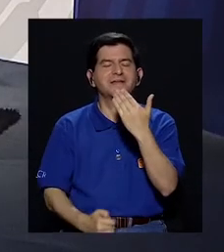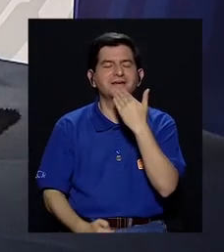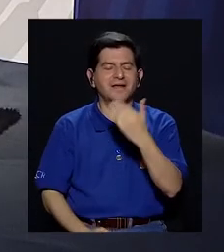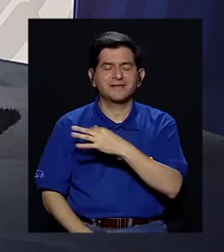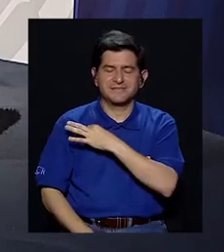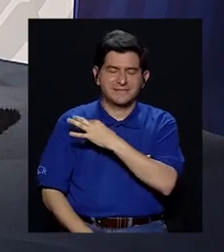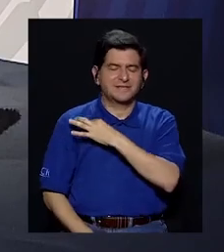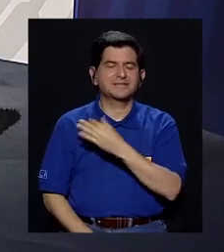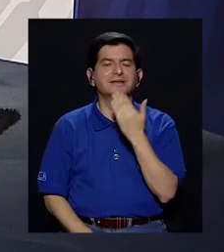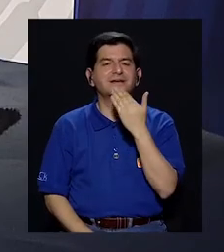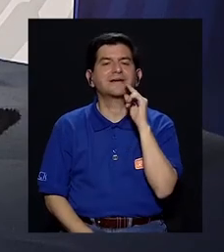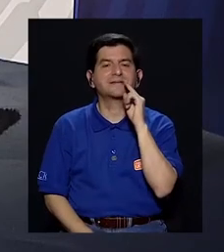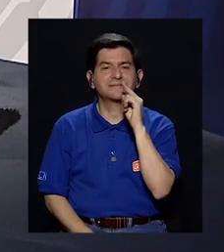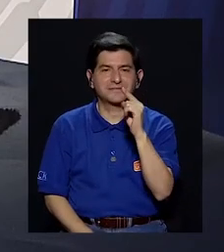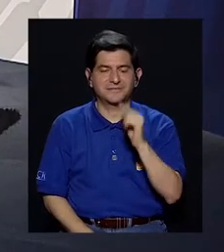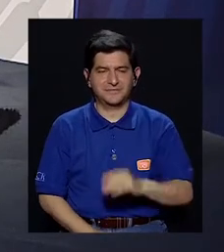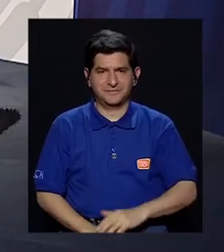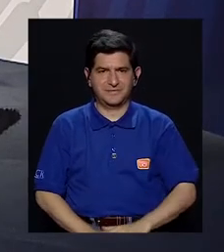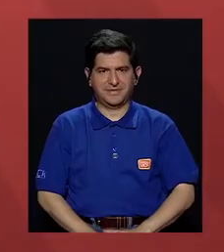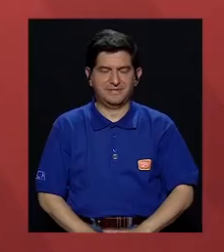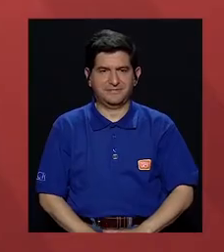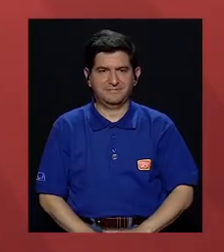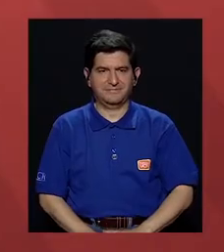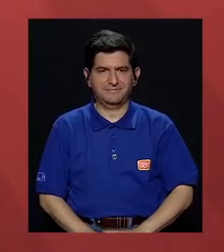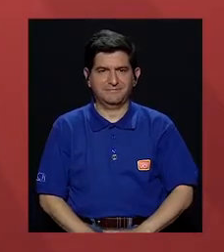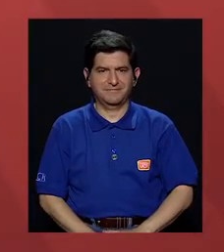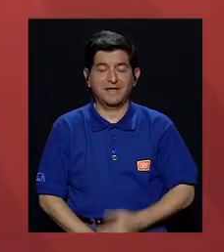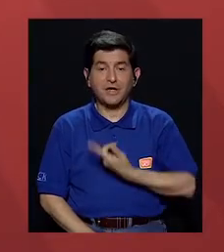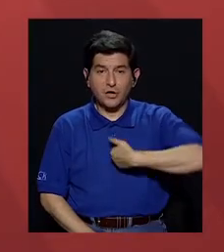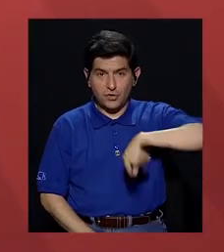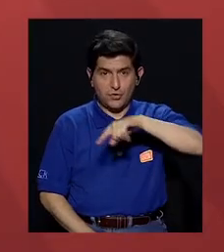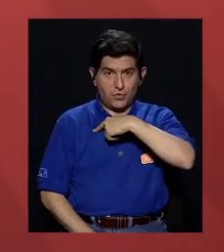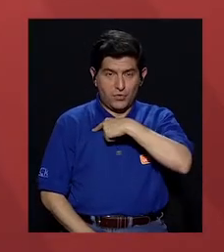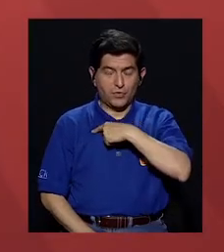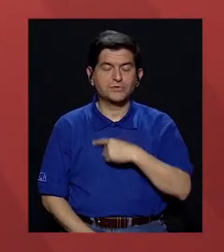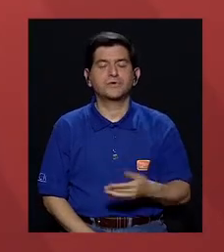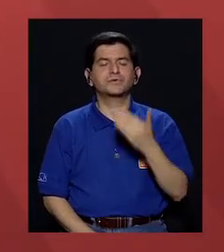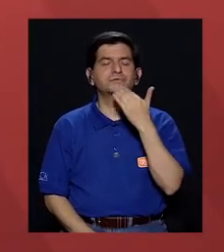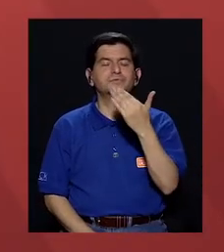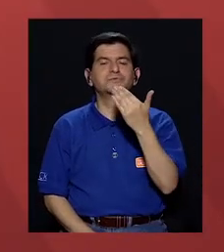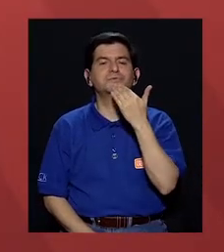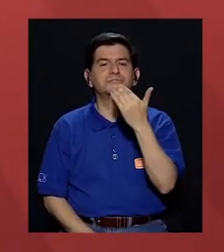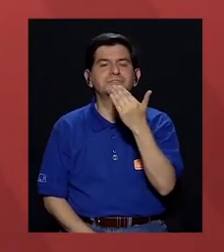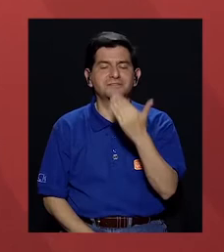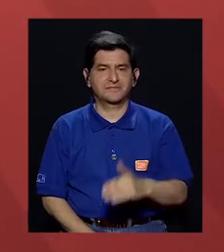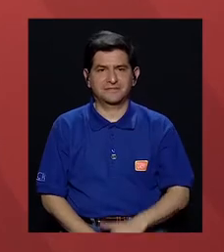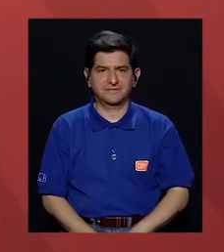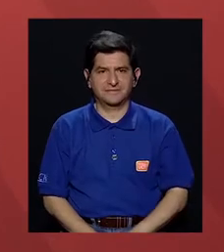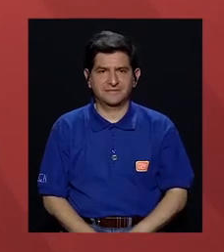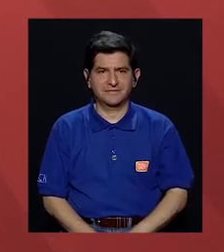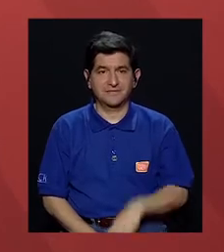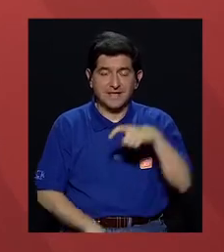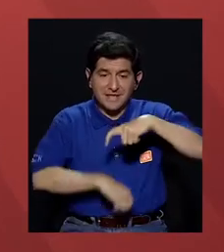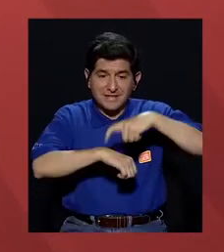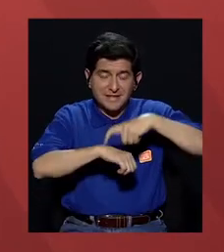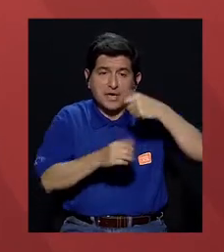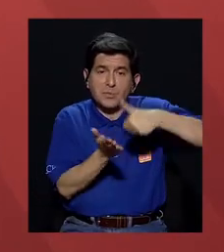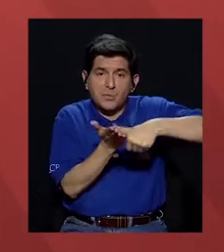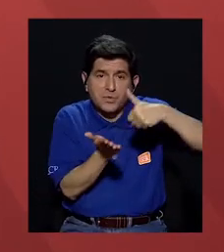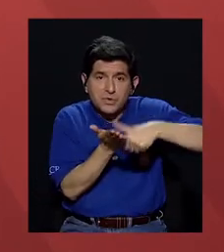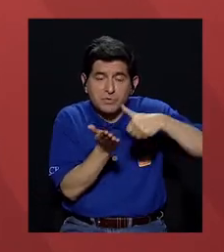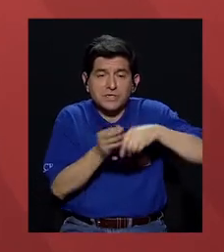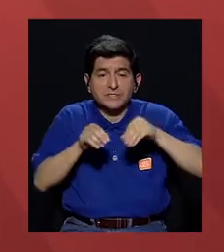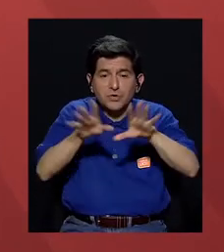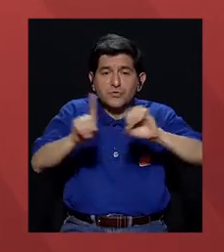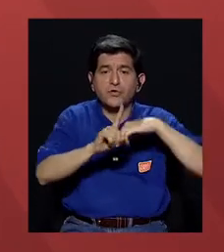gracias por la invitación de verdad no gracias estuvimos bien nosotros nos sentimos agradecidos en esta época electoral